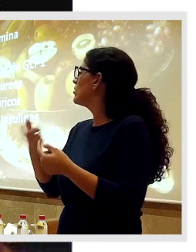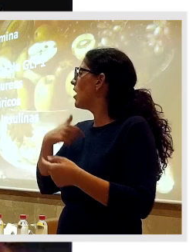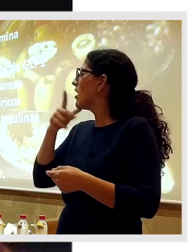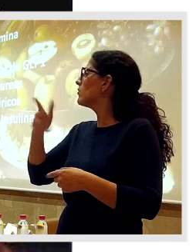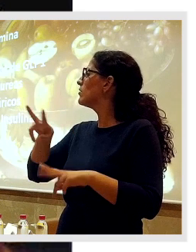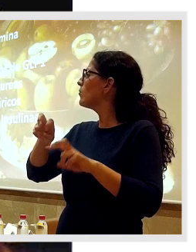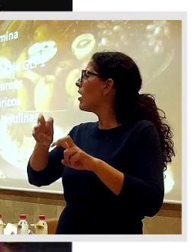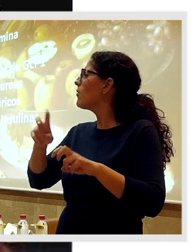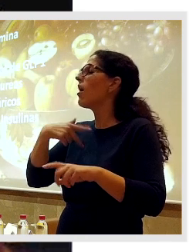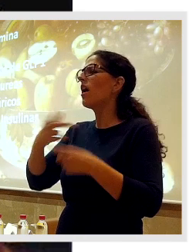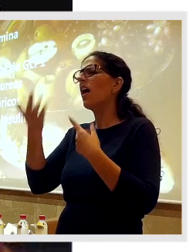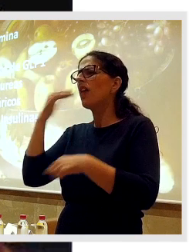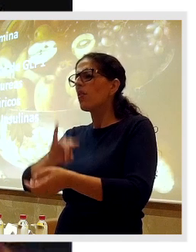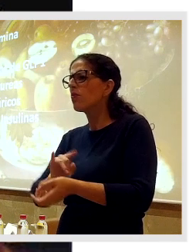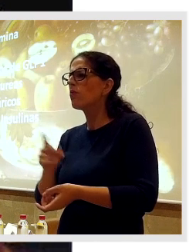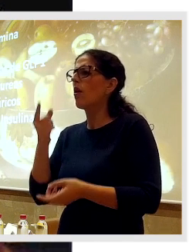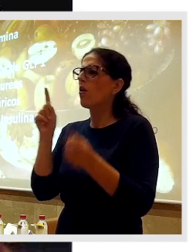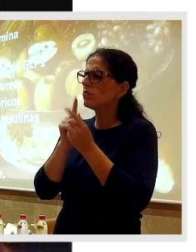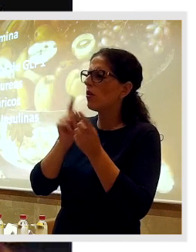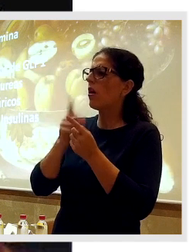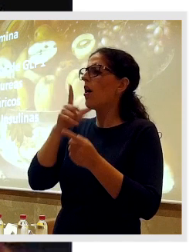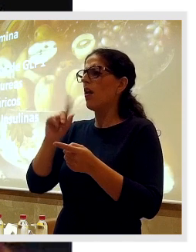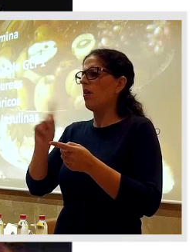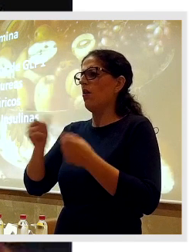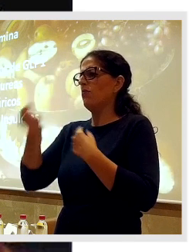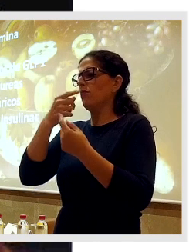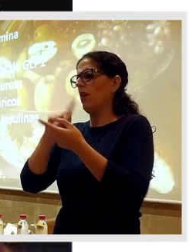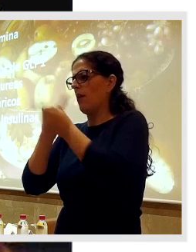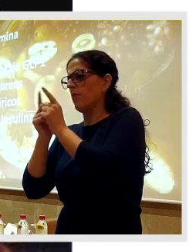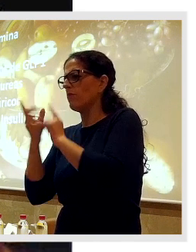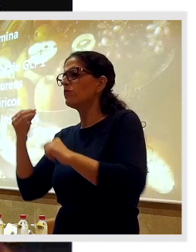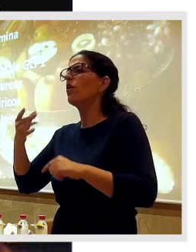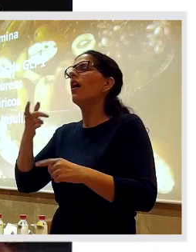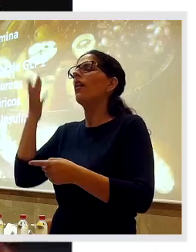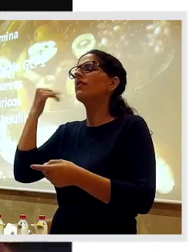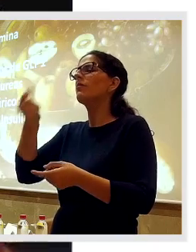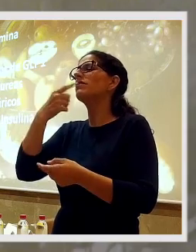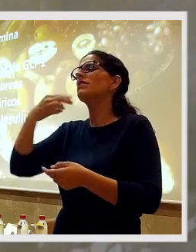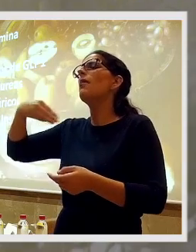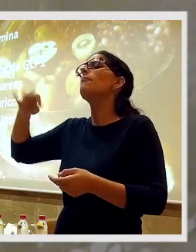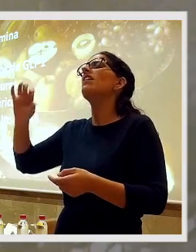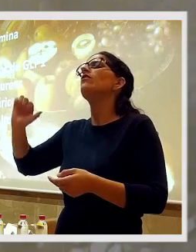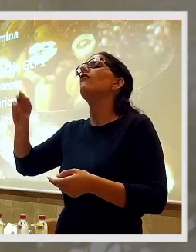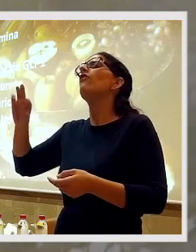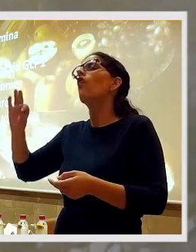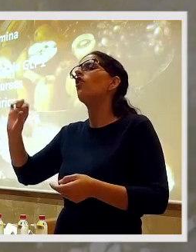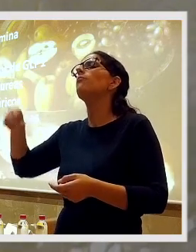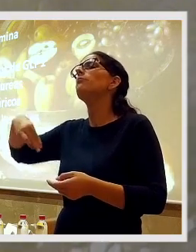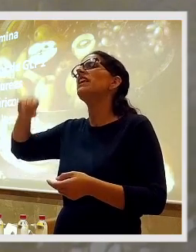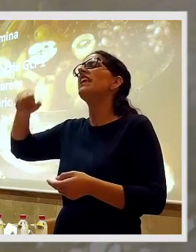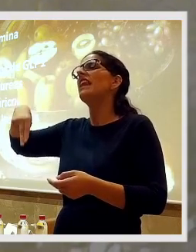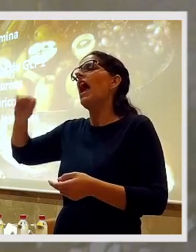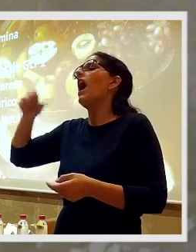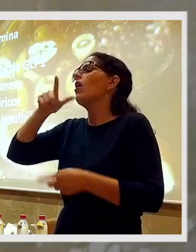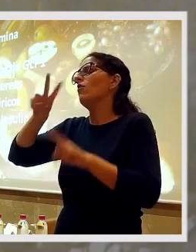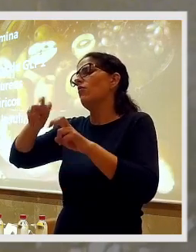Antes teníamos los sulfonilurea, antidiabéticos orales, la metformina. En los últimos años tenemos auténticas maravillas,